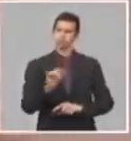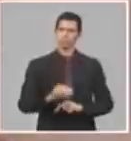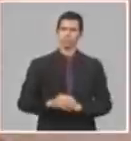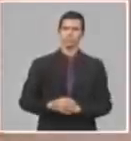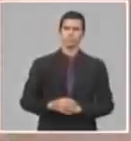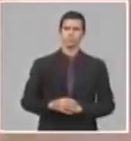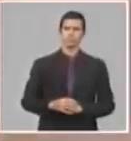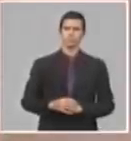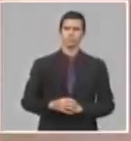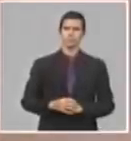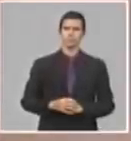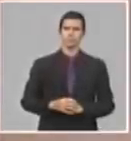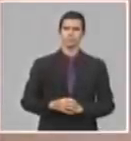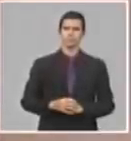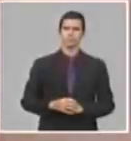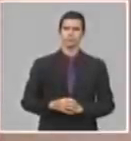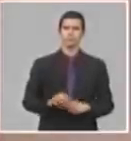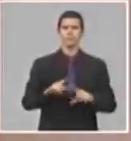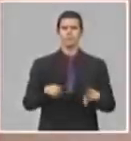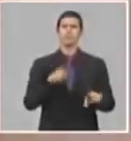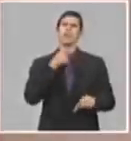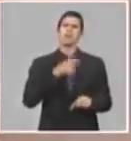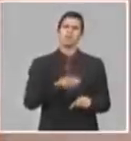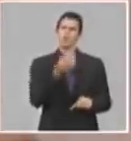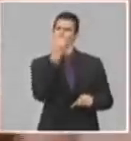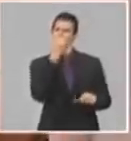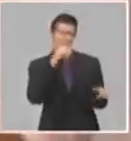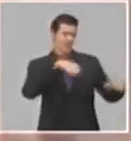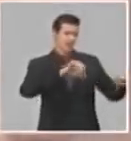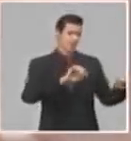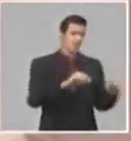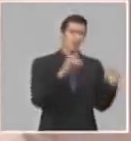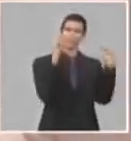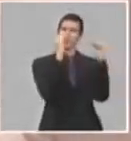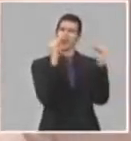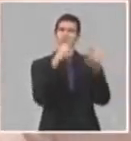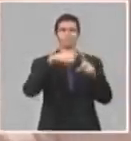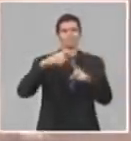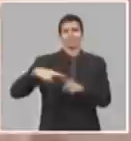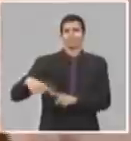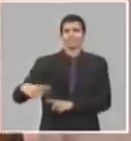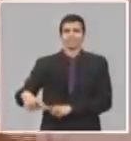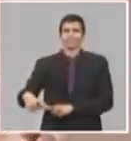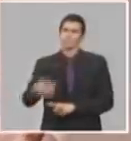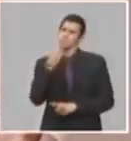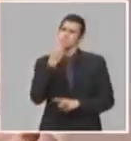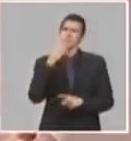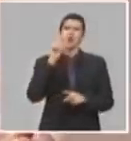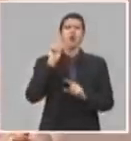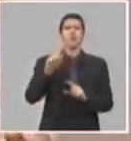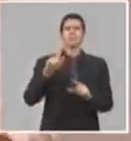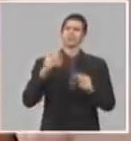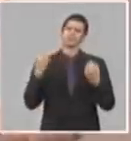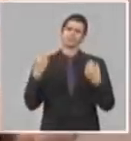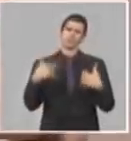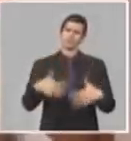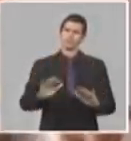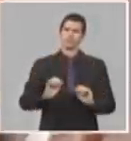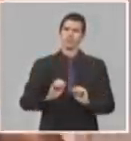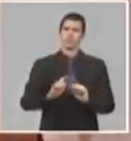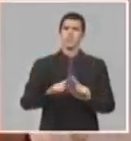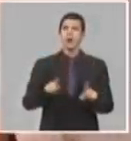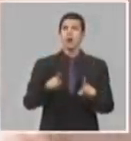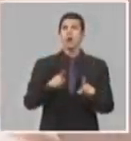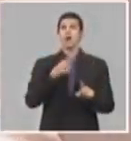que las empresas que se dedican a estas ventas minoristas tengan en su nomenclador, que sabemos que es